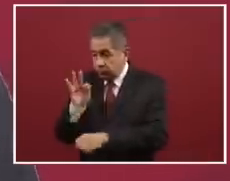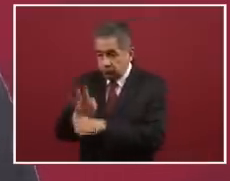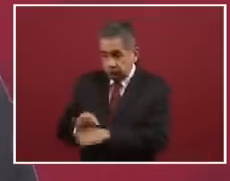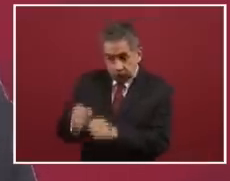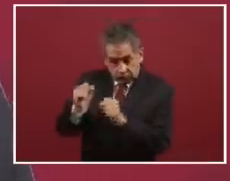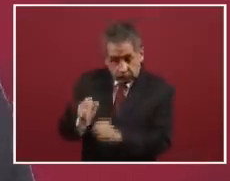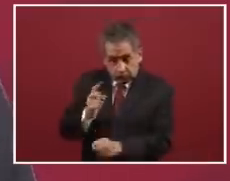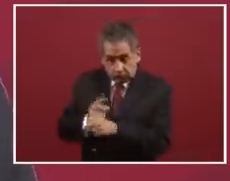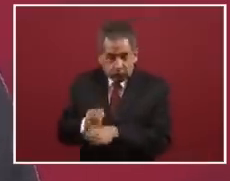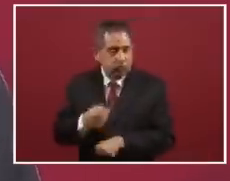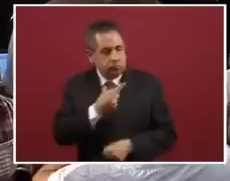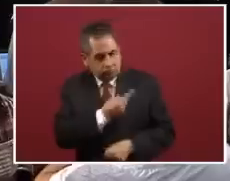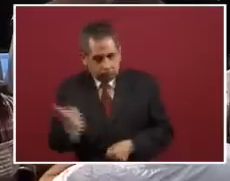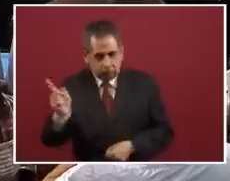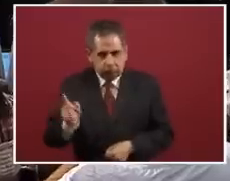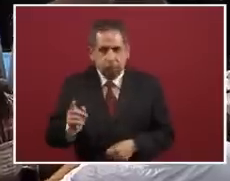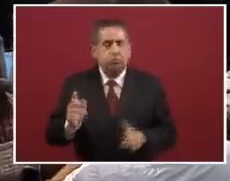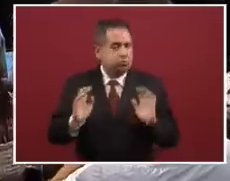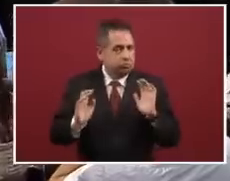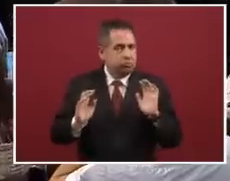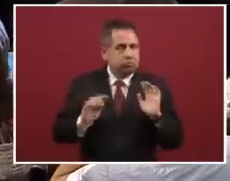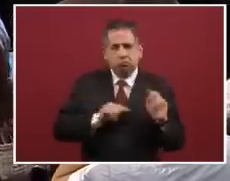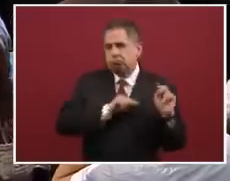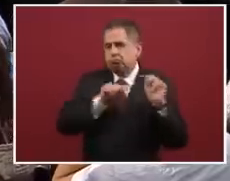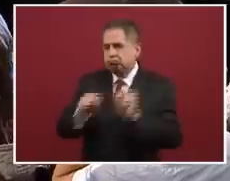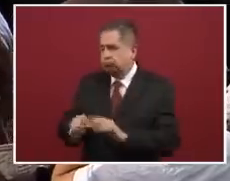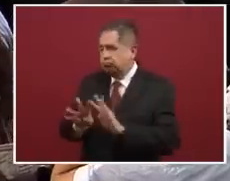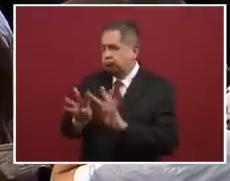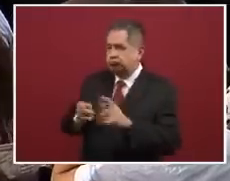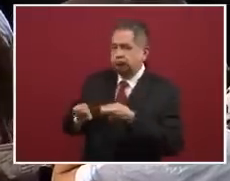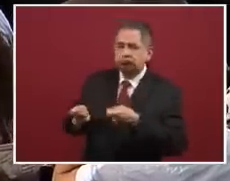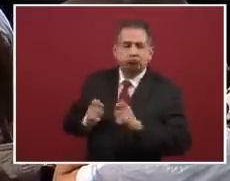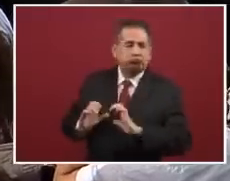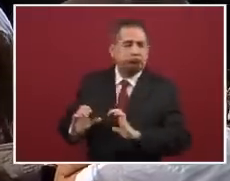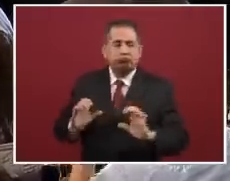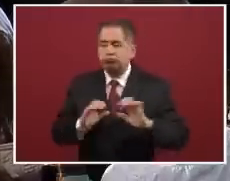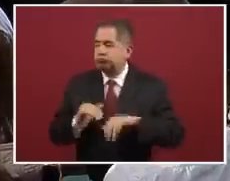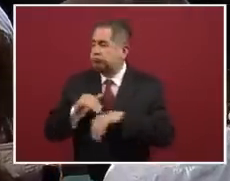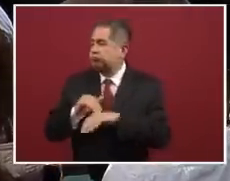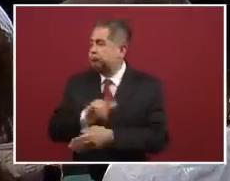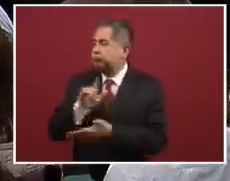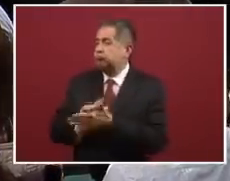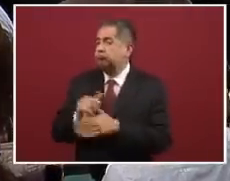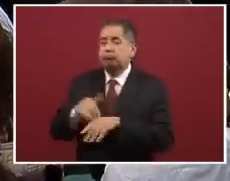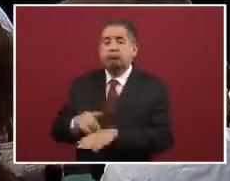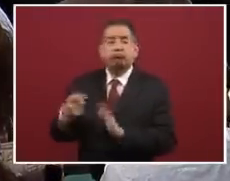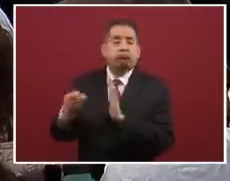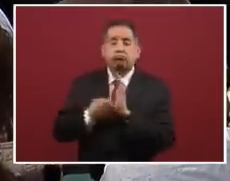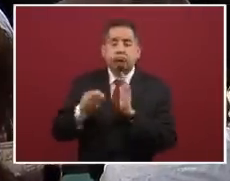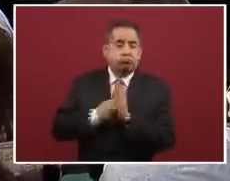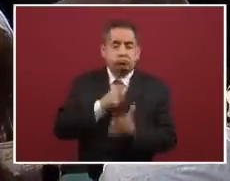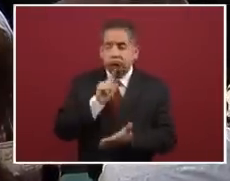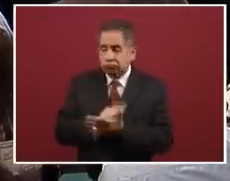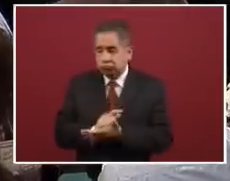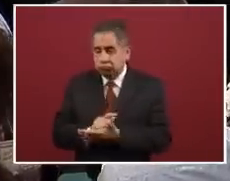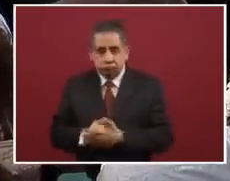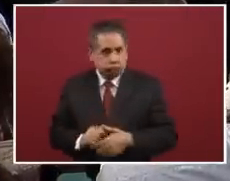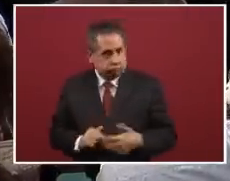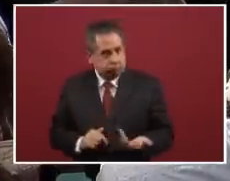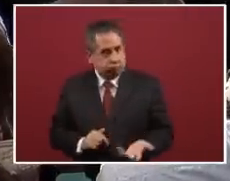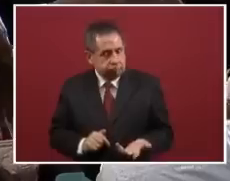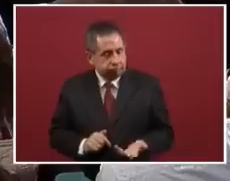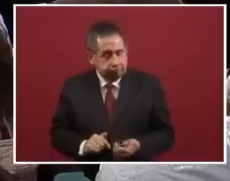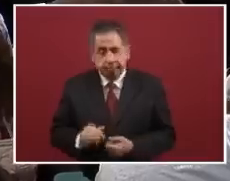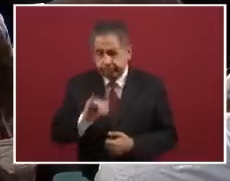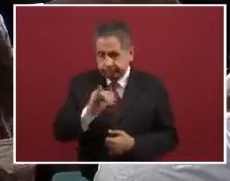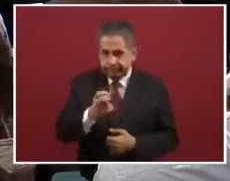que haya control en la frontera y se aplique la ley. Entonces, sí estamos